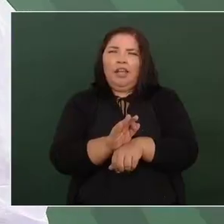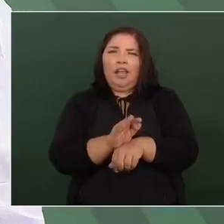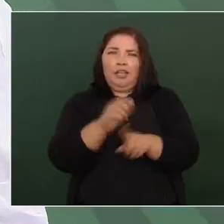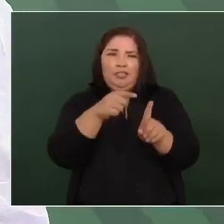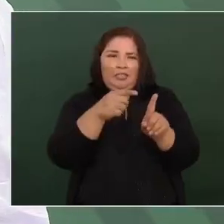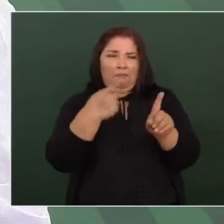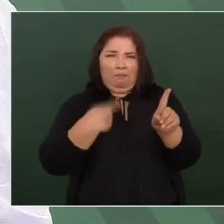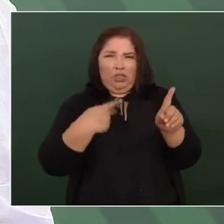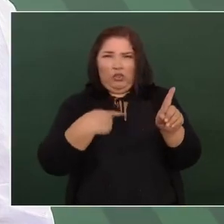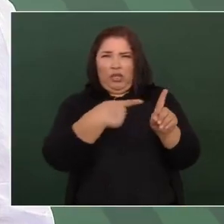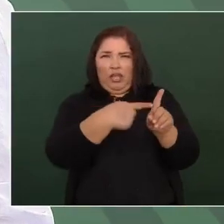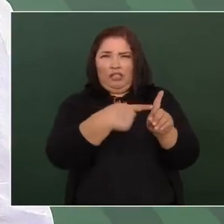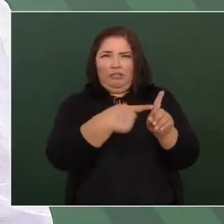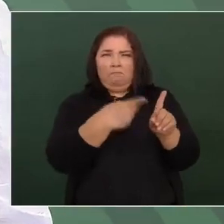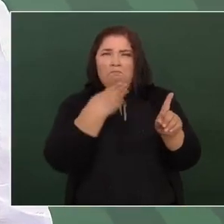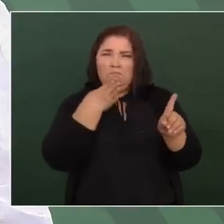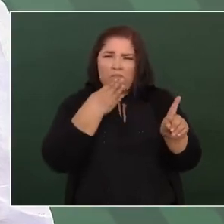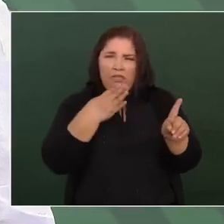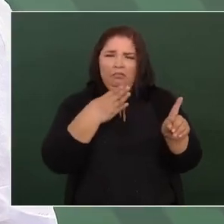atacado,